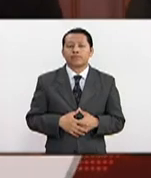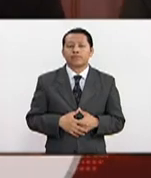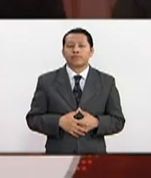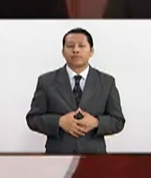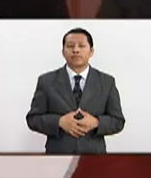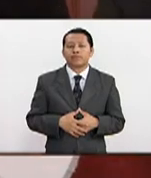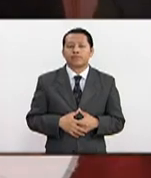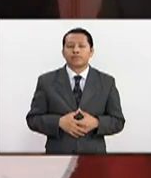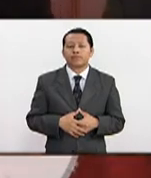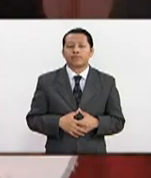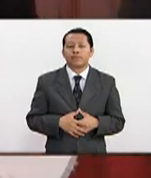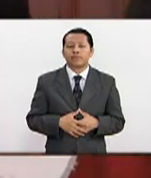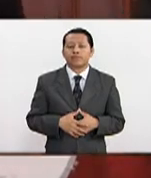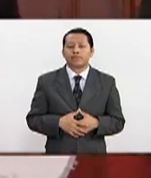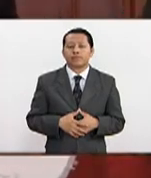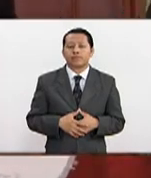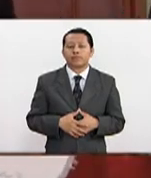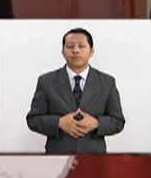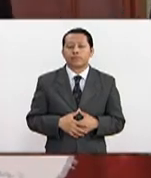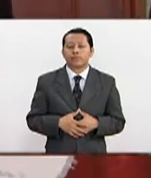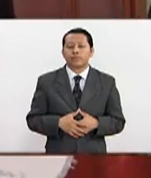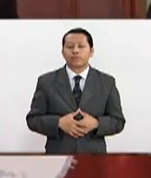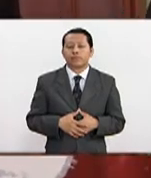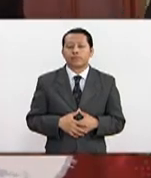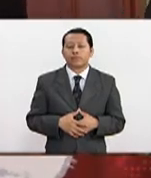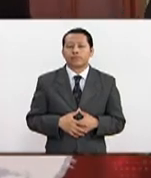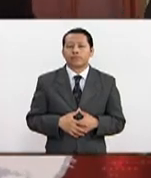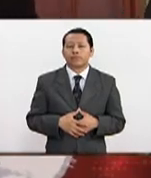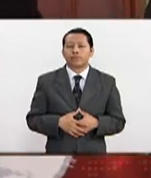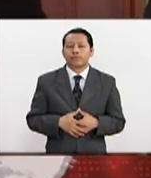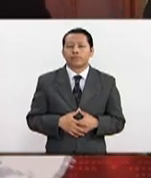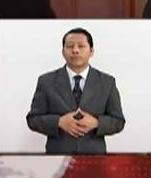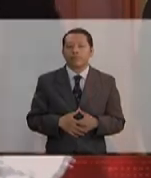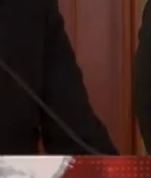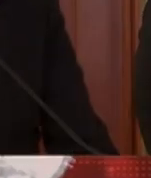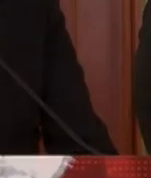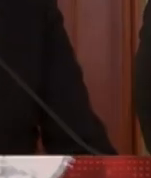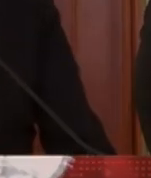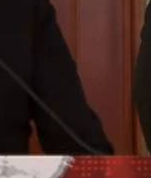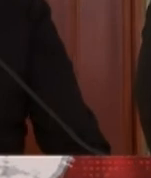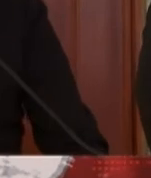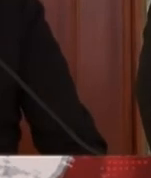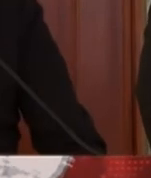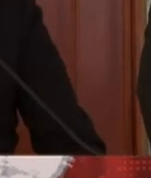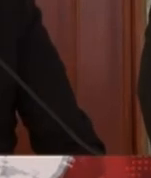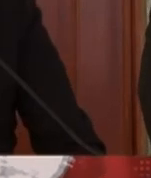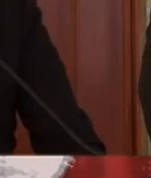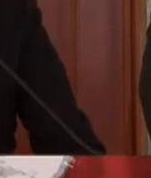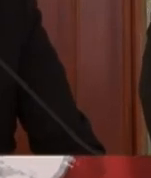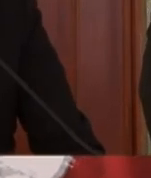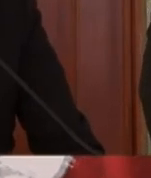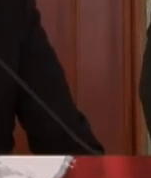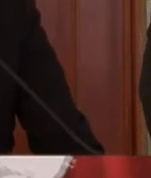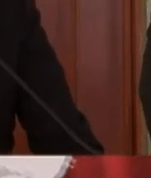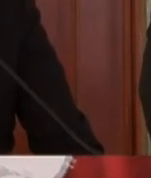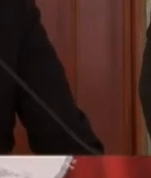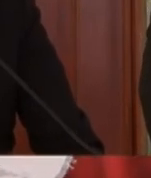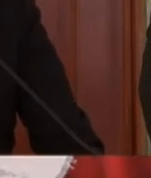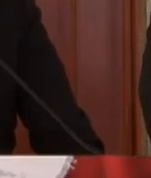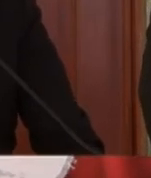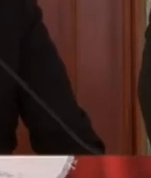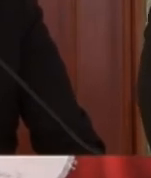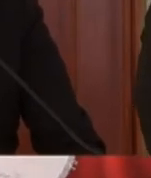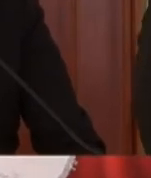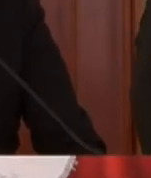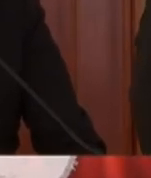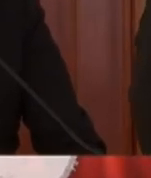The organization is receiving the award for its work to draw attention que recibe